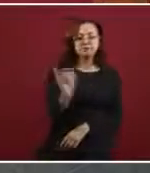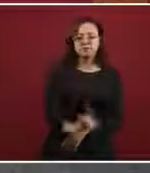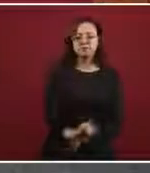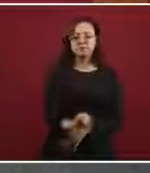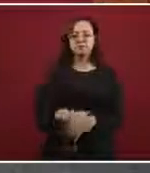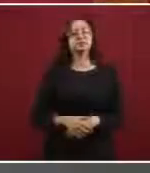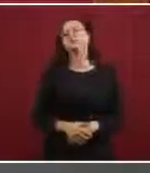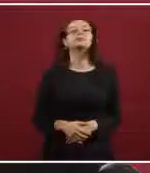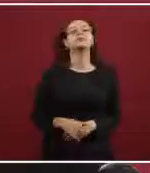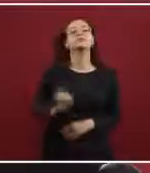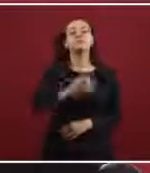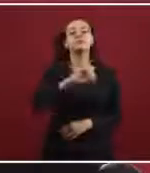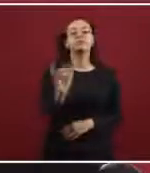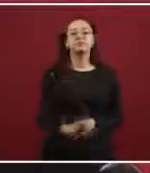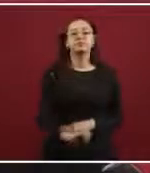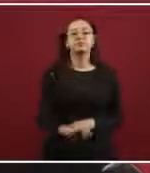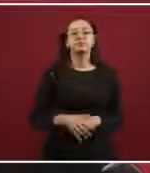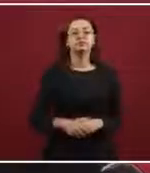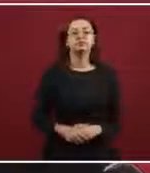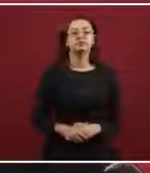nunca más